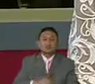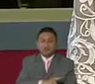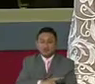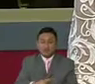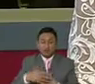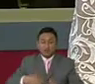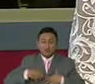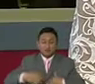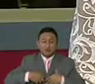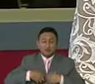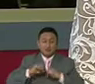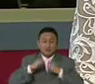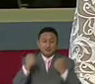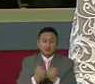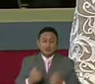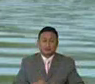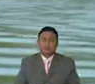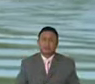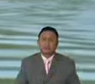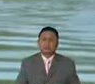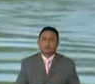de la protesta social.